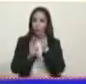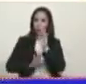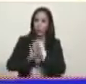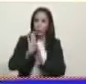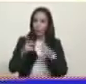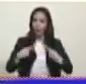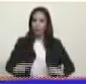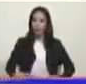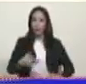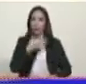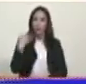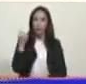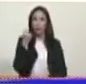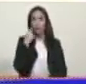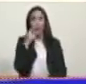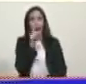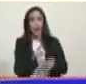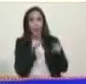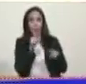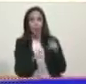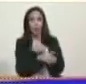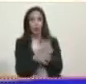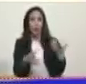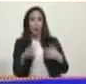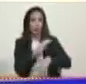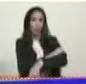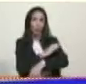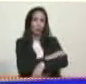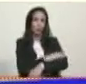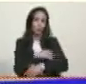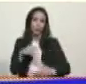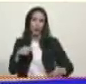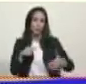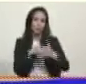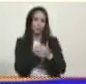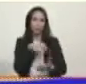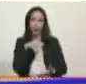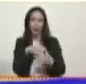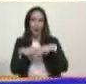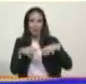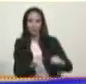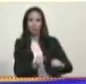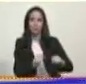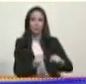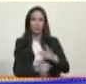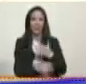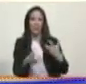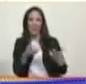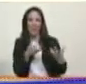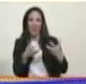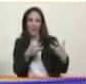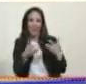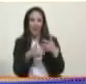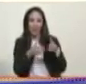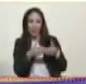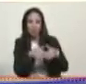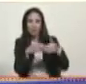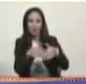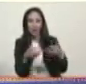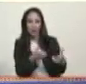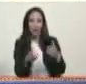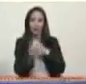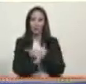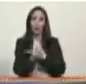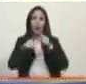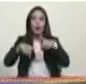y mientras otros quieren que vengan barcos de guerra a Venezuela, usted tiene el barco de la paz. Aquí está el barco de la soberanía, el barco